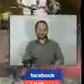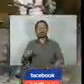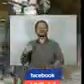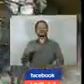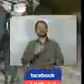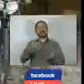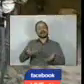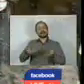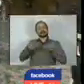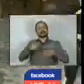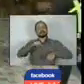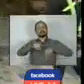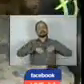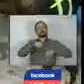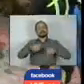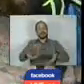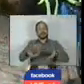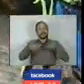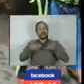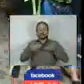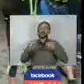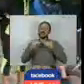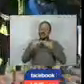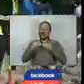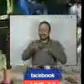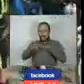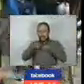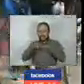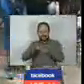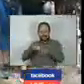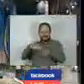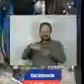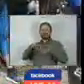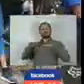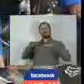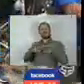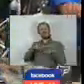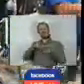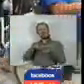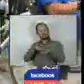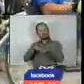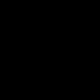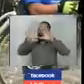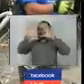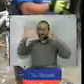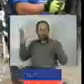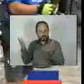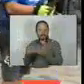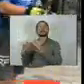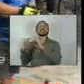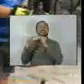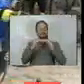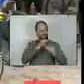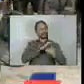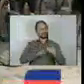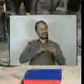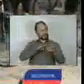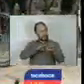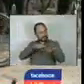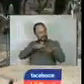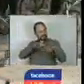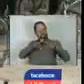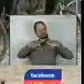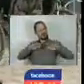reduce el caos vehicular en diferentes países del mundo y por supuesto el Salvador está también